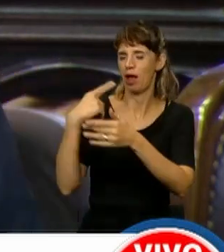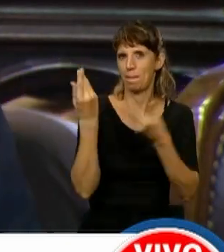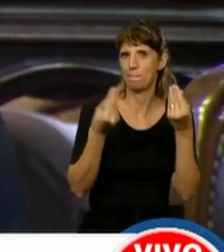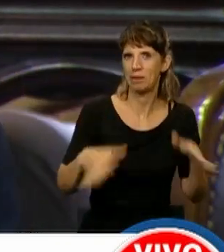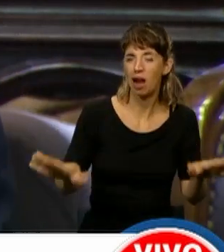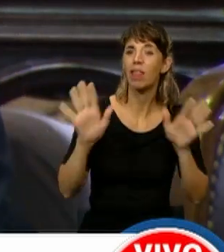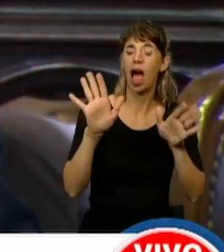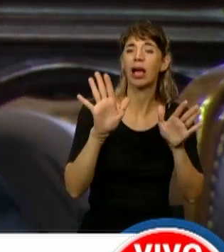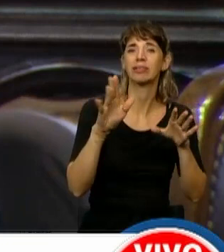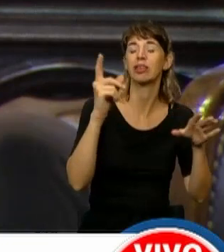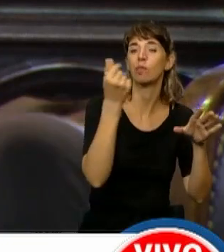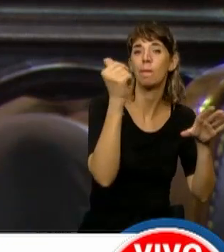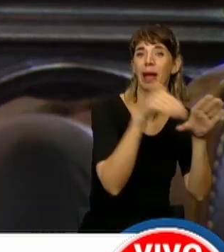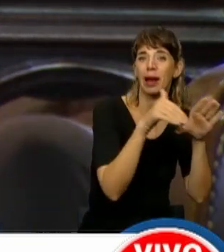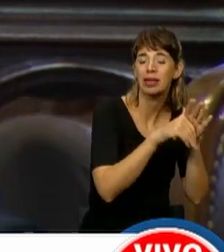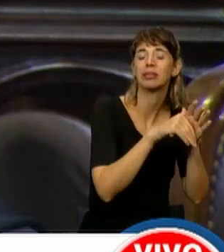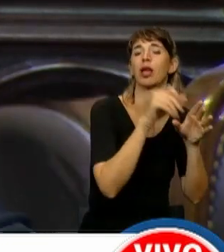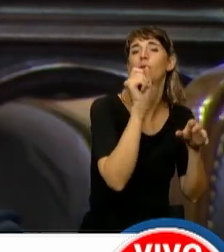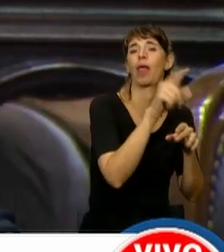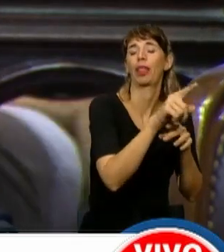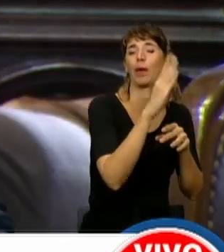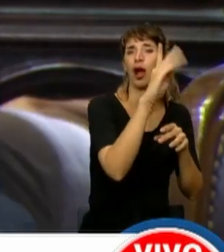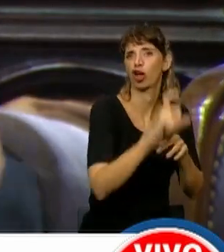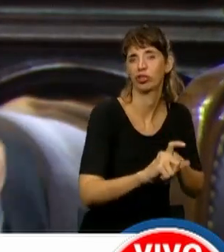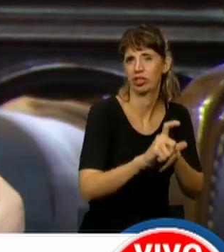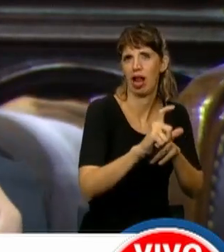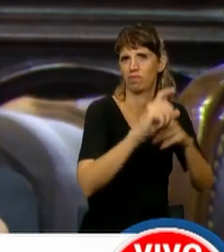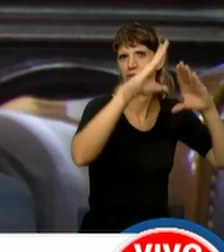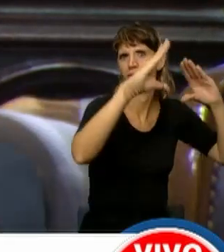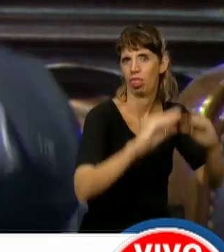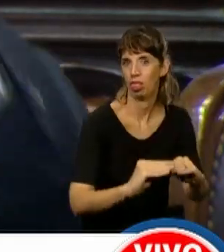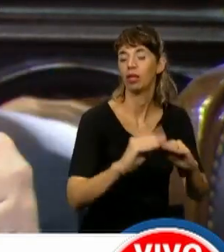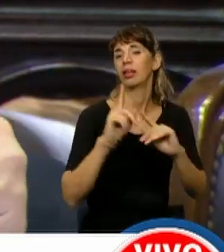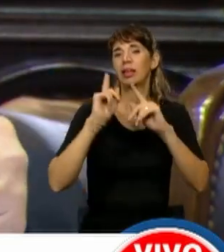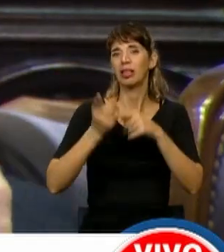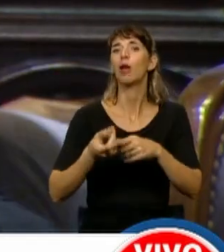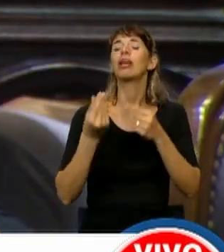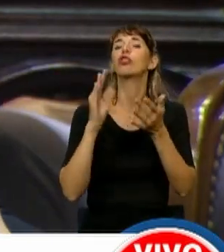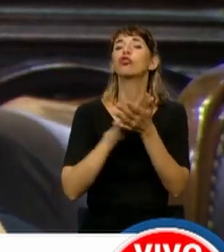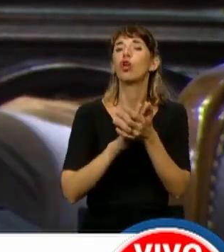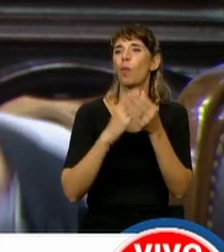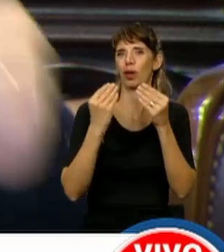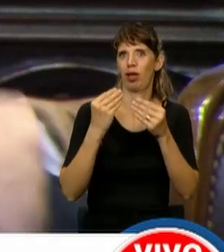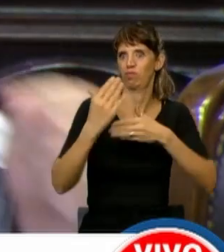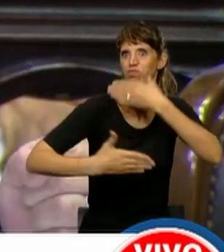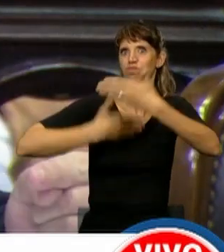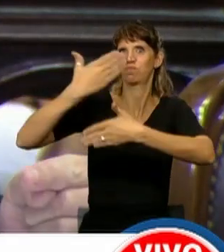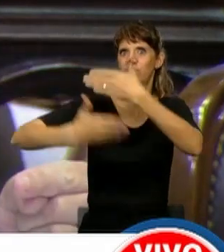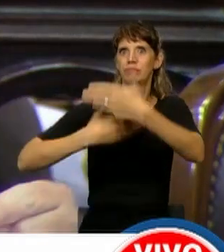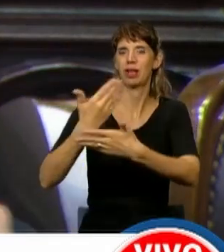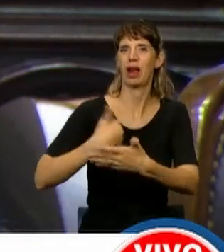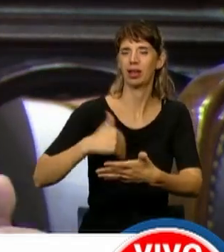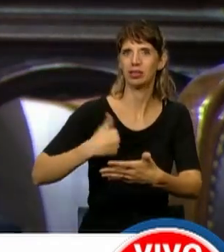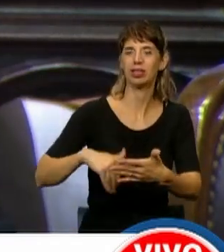de reservas del Banco Central. Y ni hablar del crecimiento, porque hay que decirlo, cuando crece la Argentina necesita importar